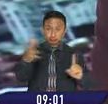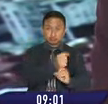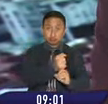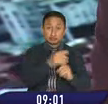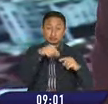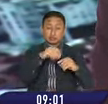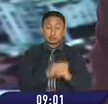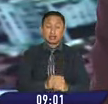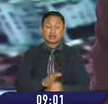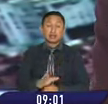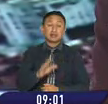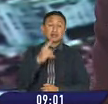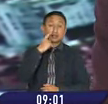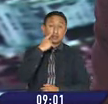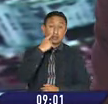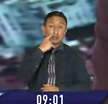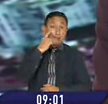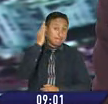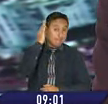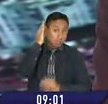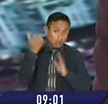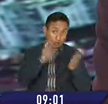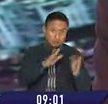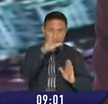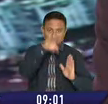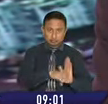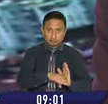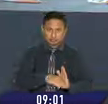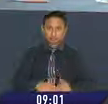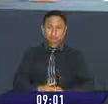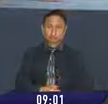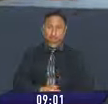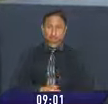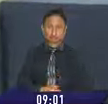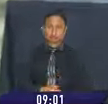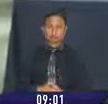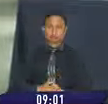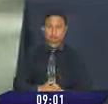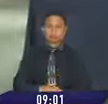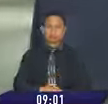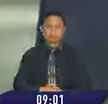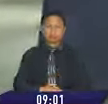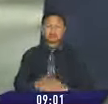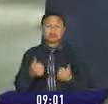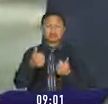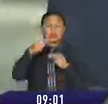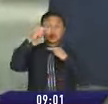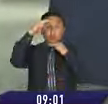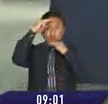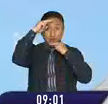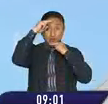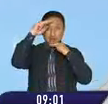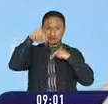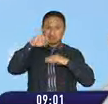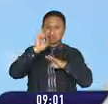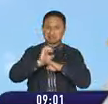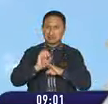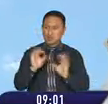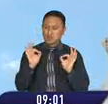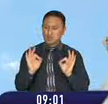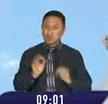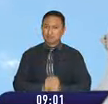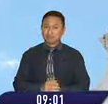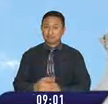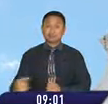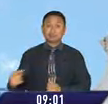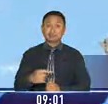reducir los femicidios y la violencia de género. Se tratan de buenas noticias para el país en un